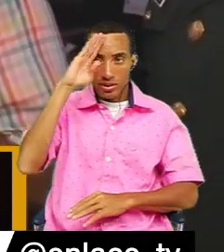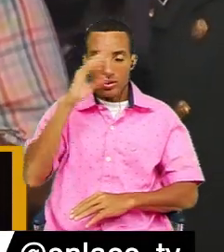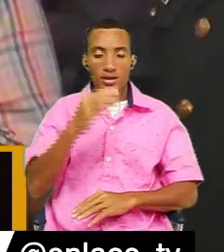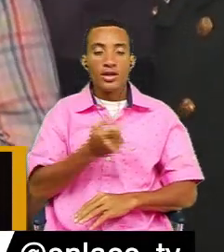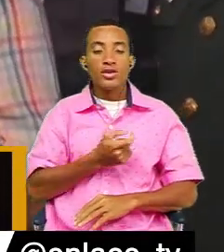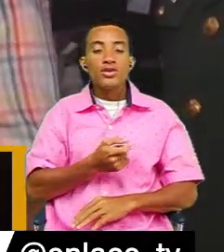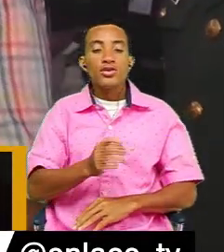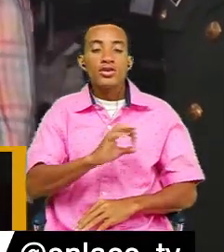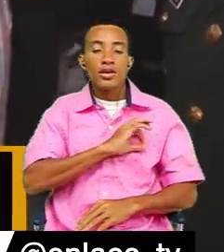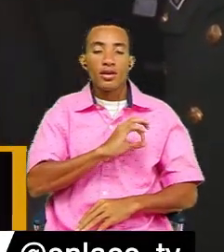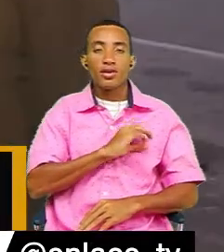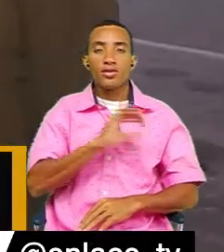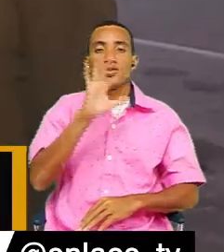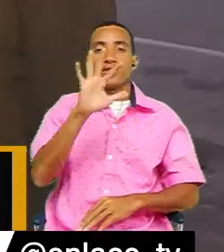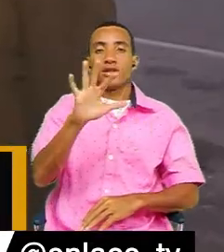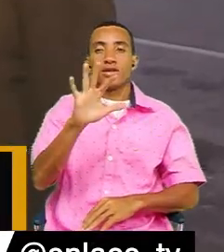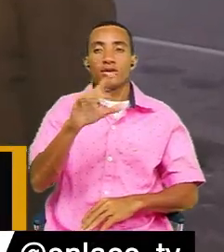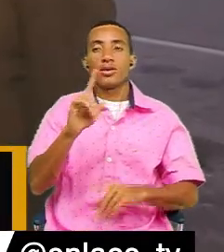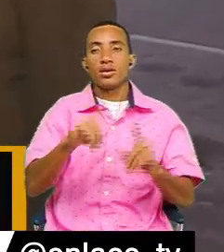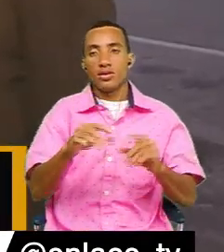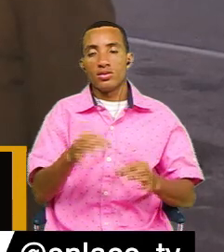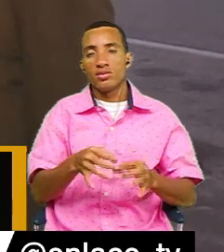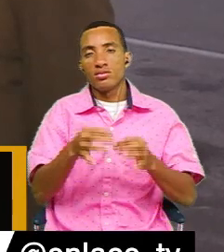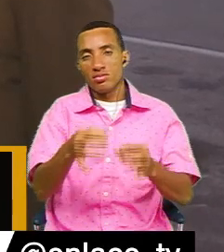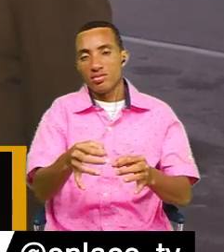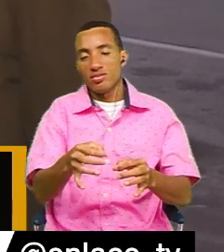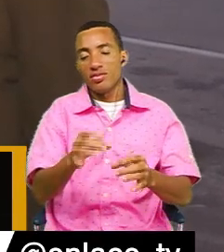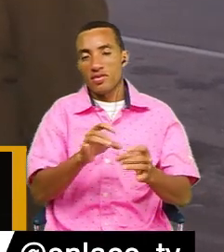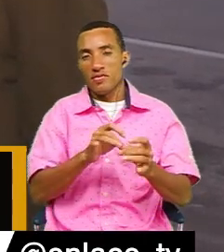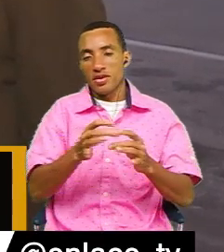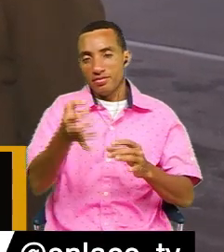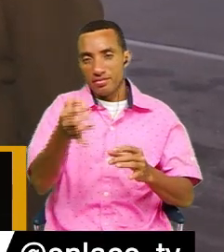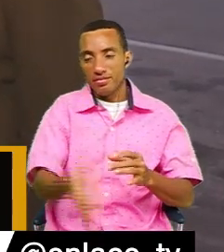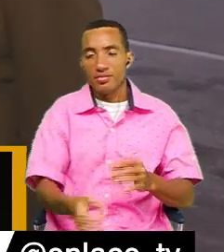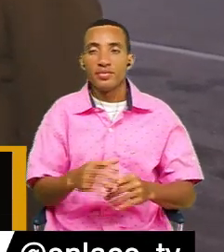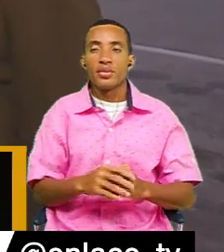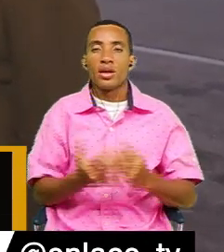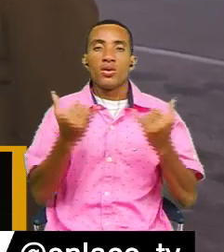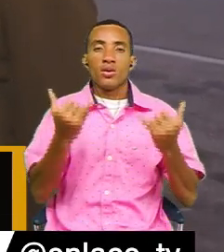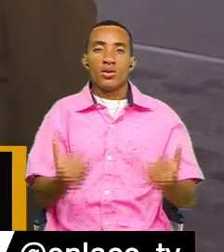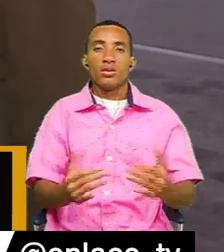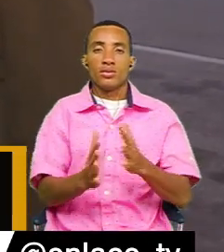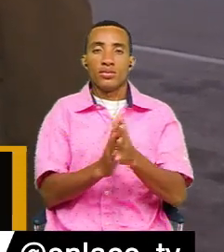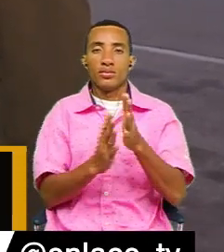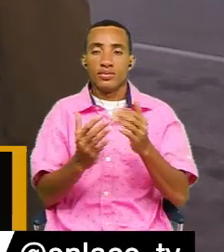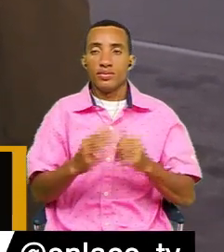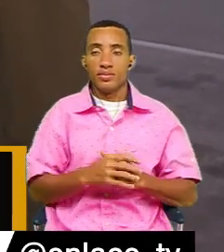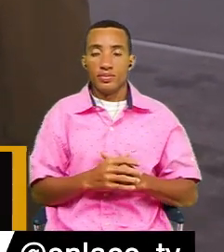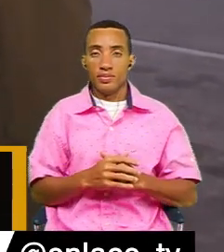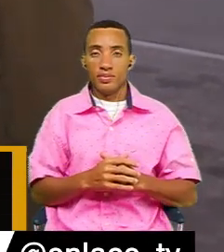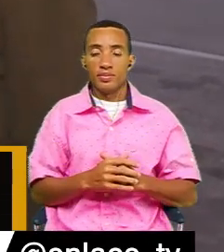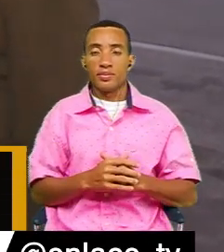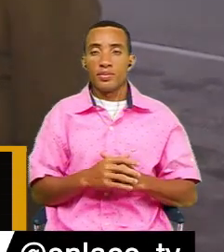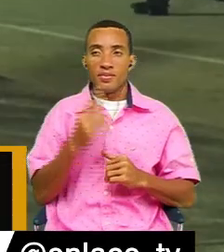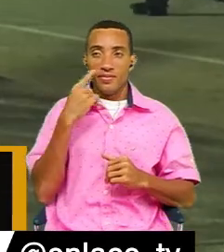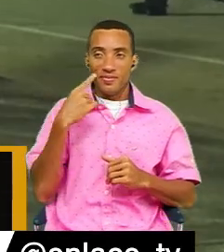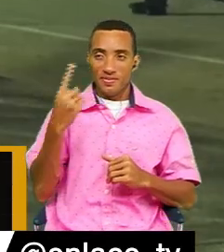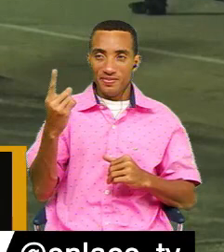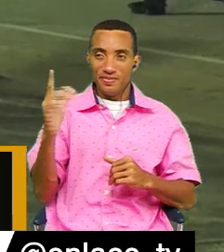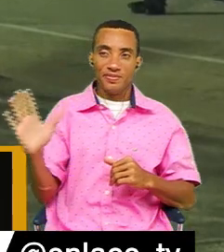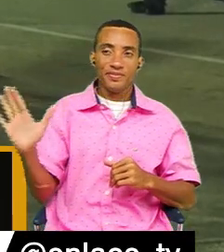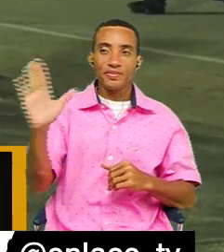pues han decidido adelantar la fecha hacia algunas actividades, entre ellas la que se está adelantando el día de hoy. Pues en las imágenes vemos